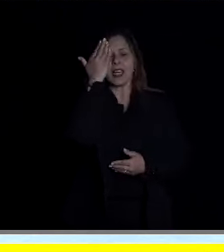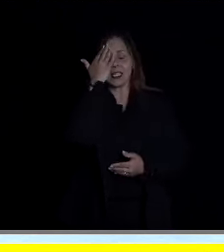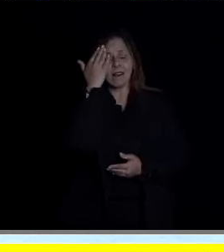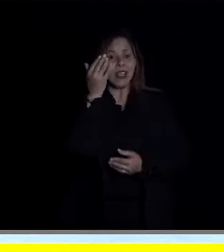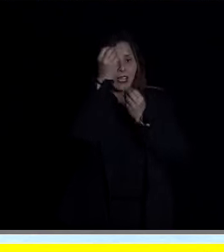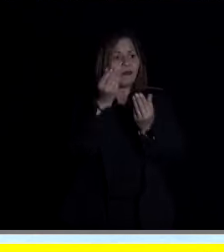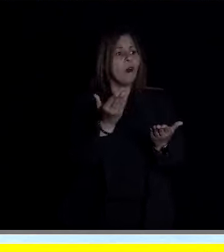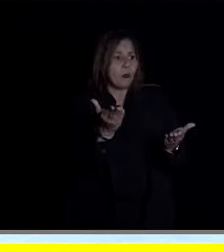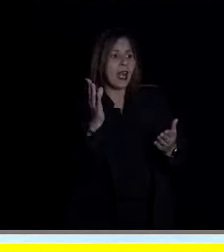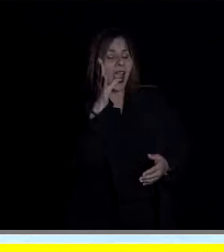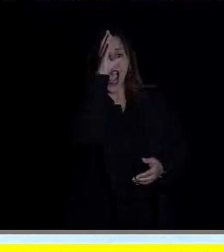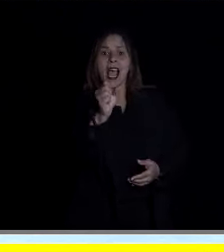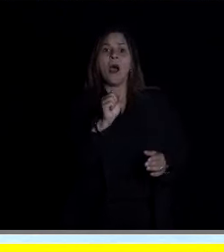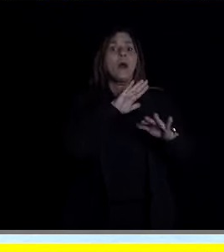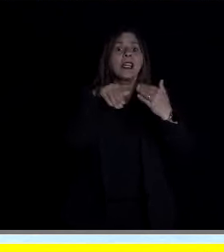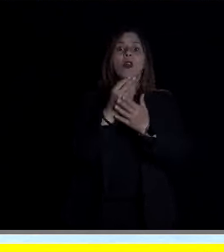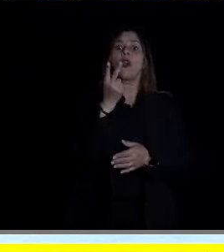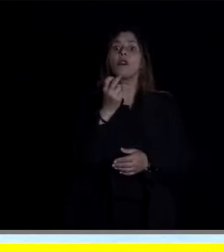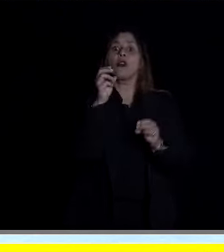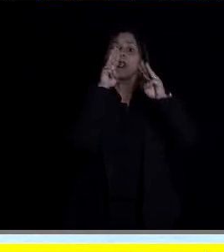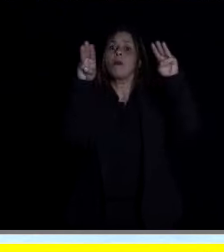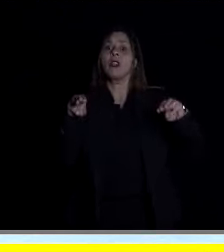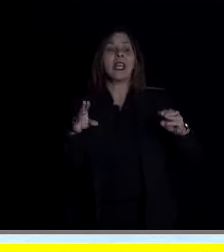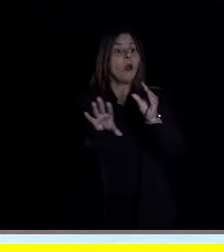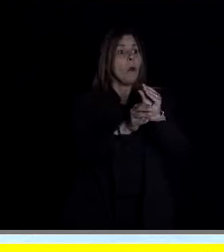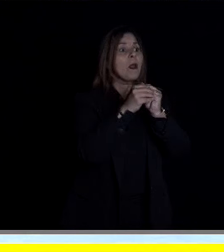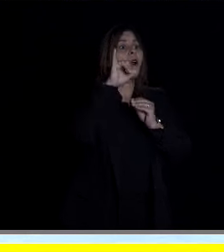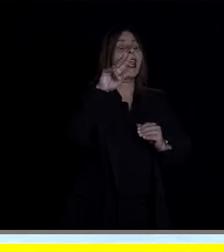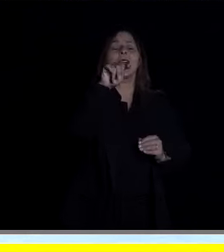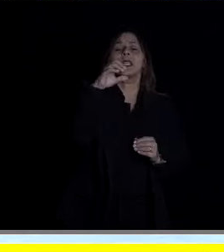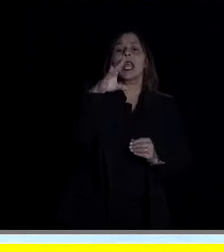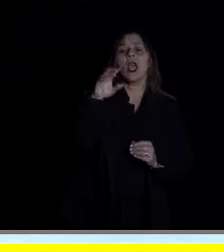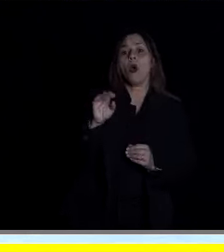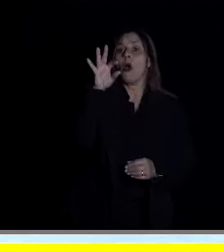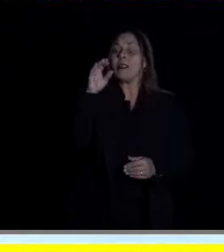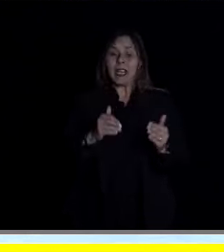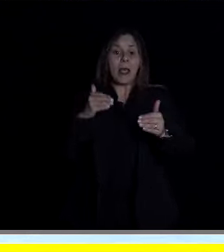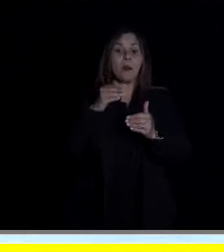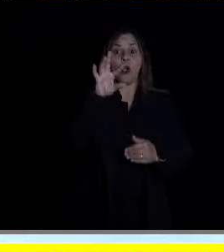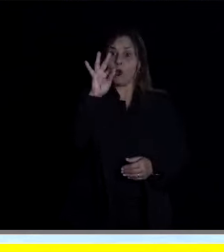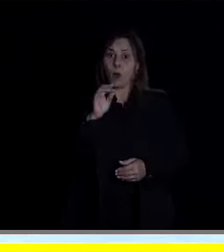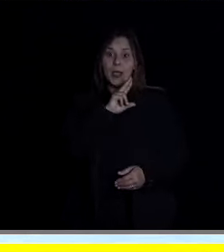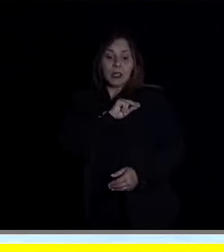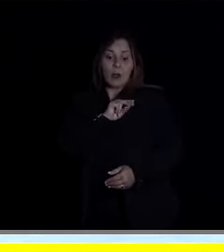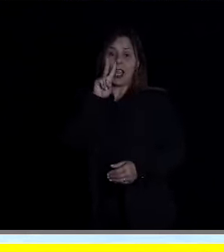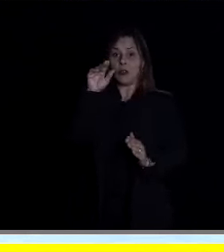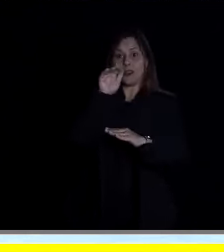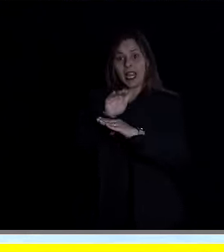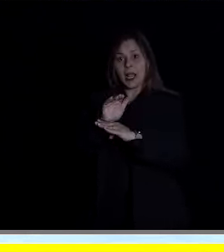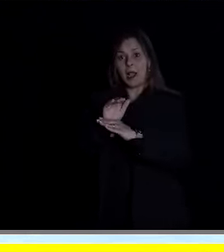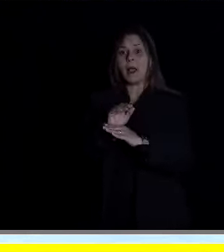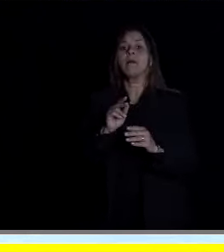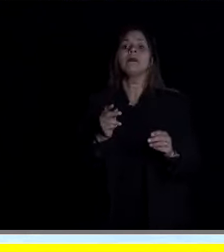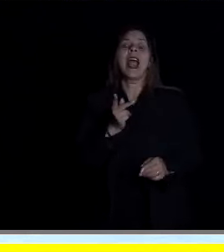no solo a Caguas, sino a los 12 municipios que componemos INTECO, que el próximo 9 de noviembre a las 2 de la tarde en la Plaza